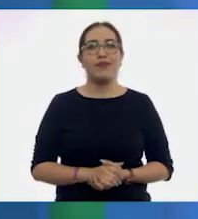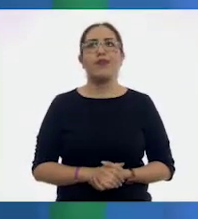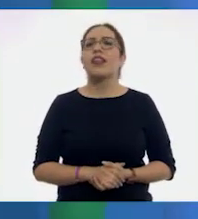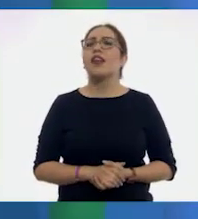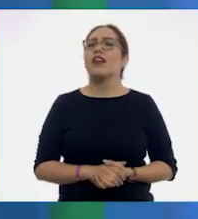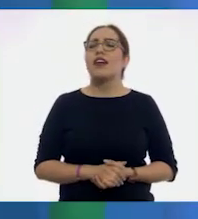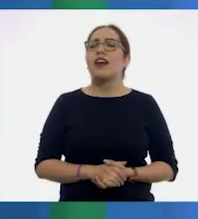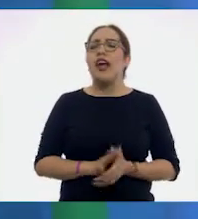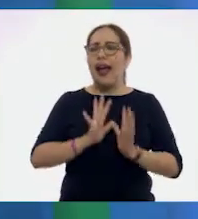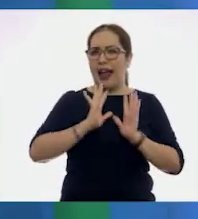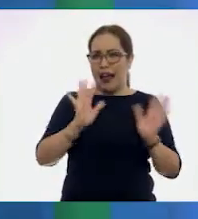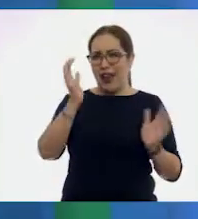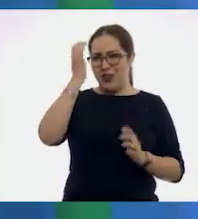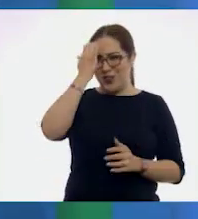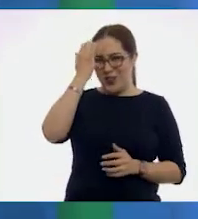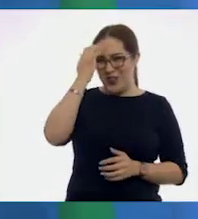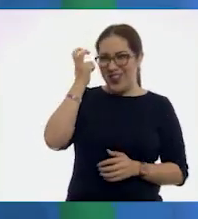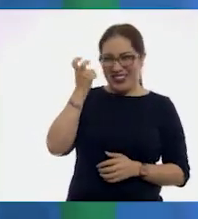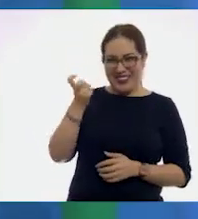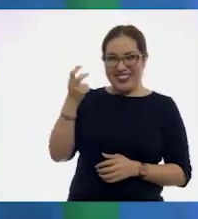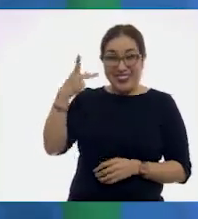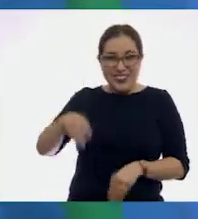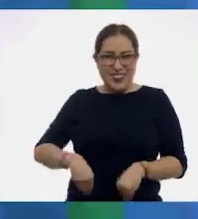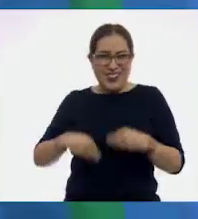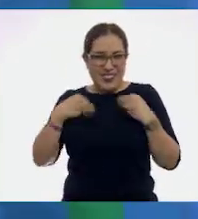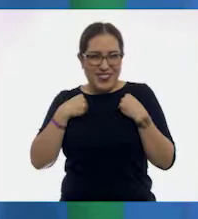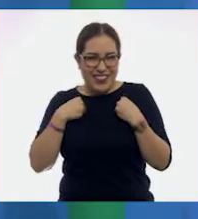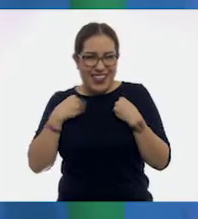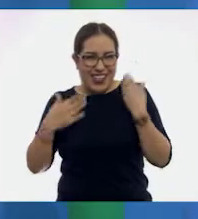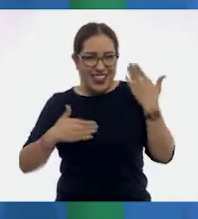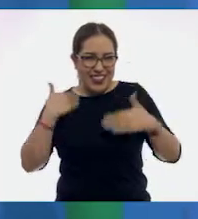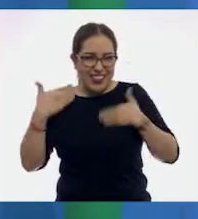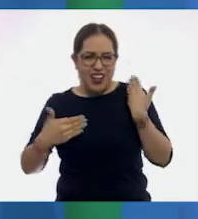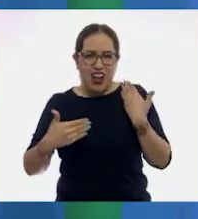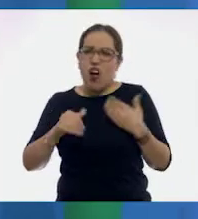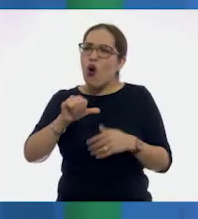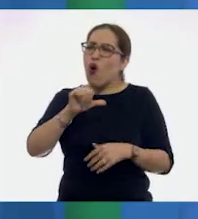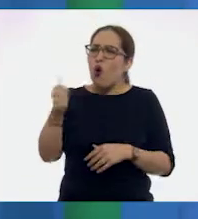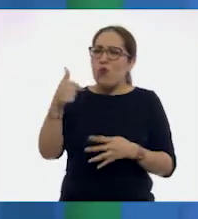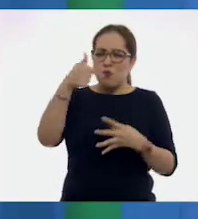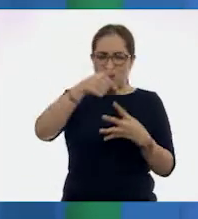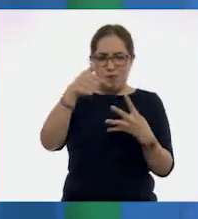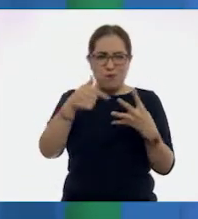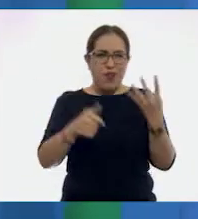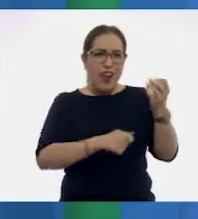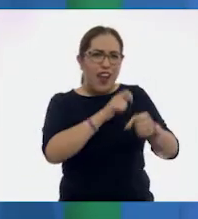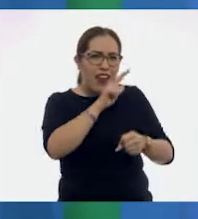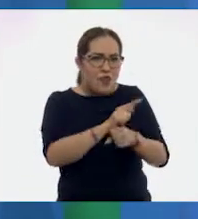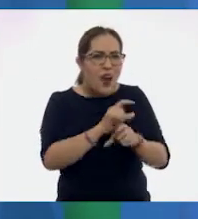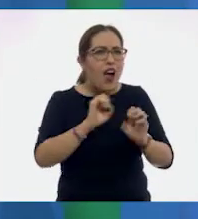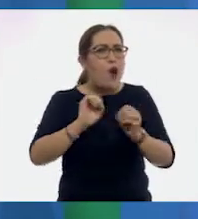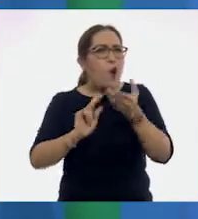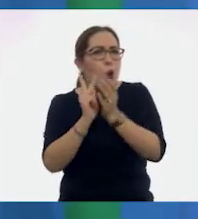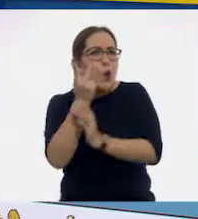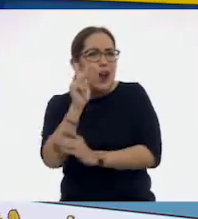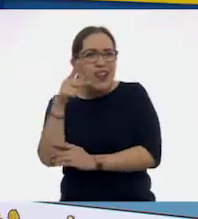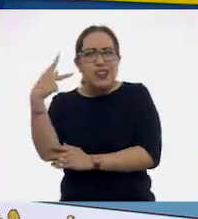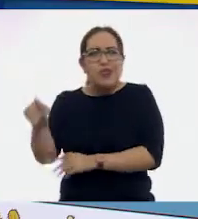Además de conocer sus aventuras, ¿qué otros animales o plantas identificaron que habitan el matorral?